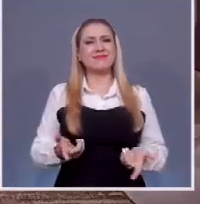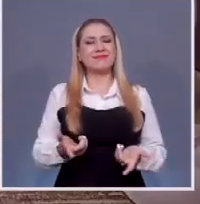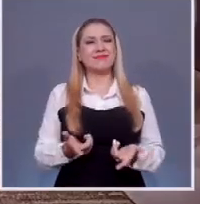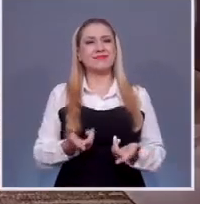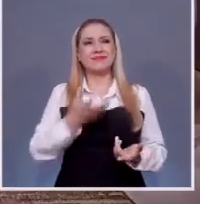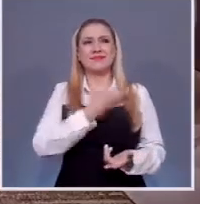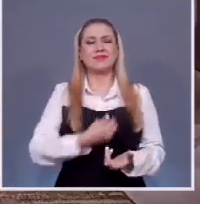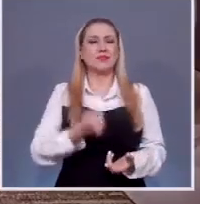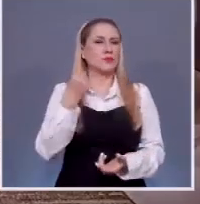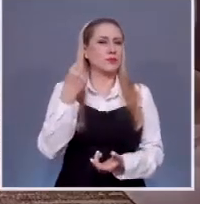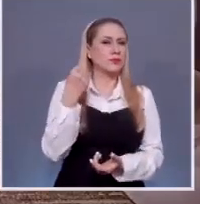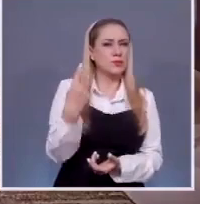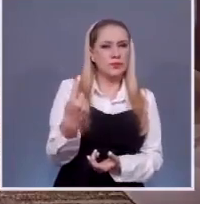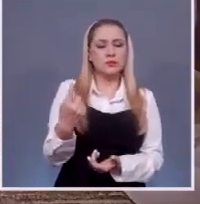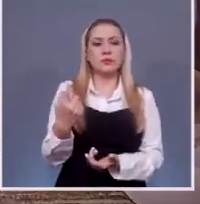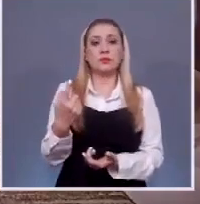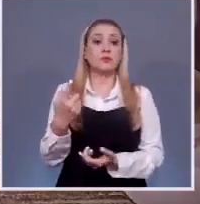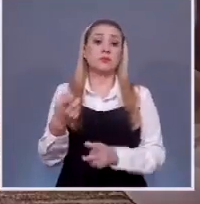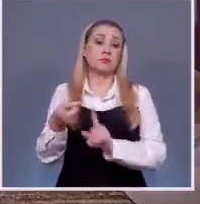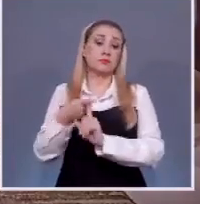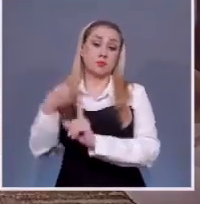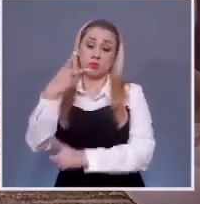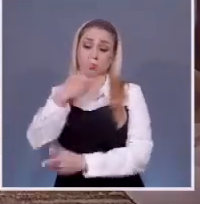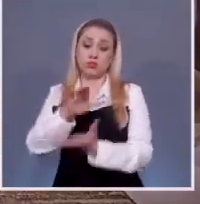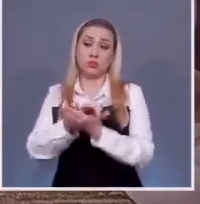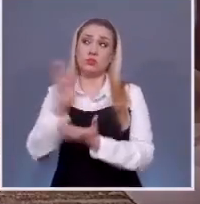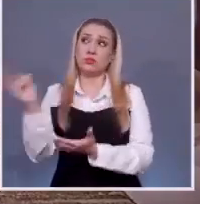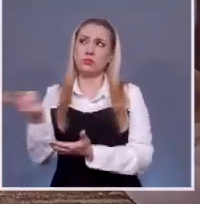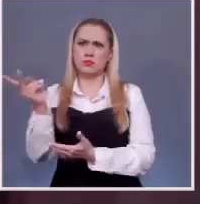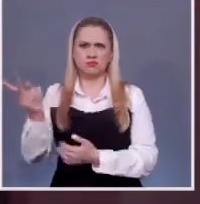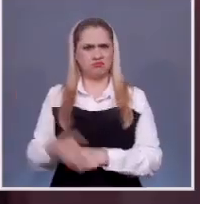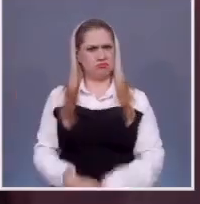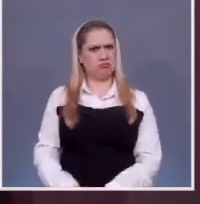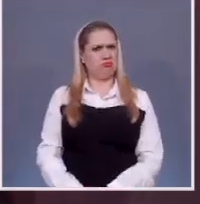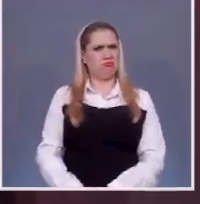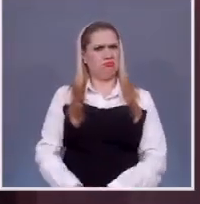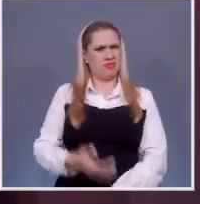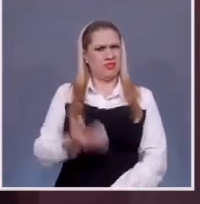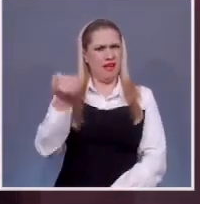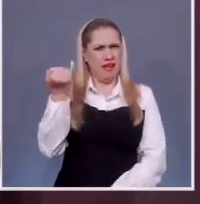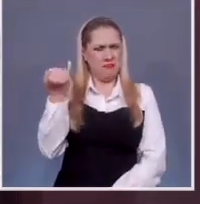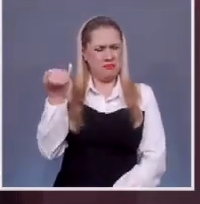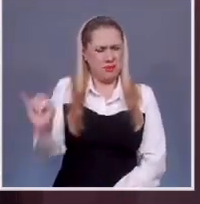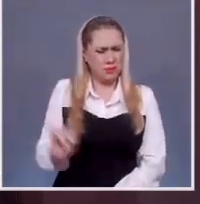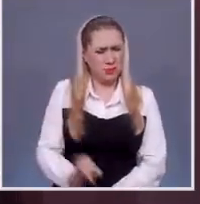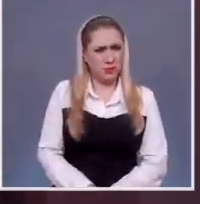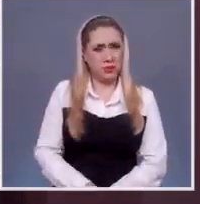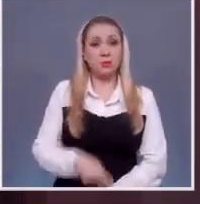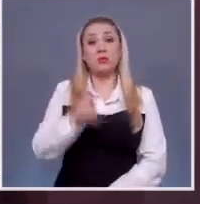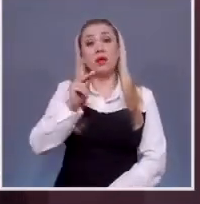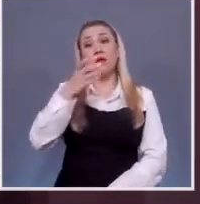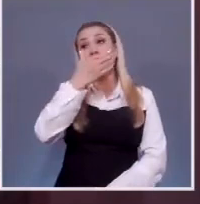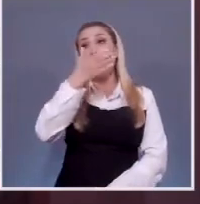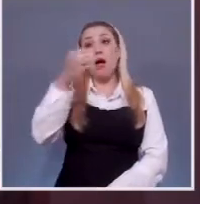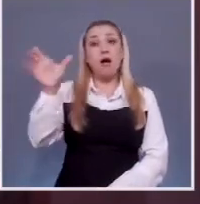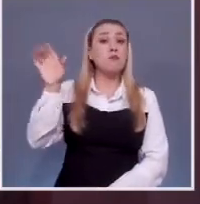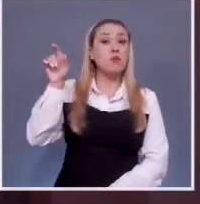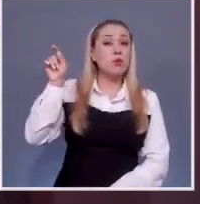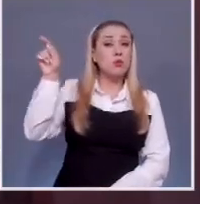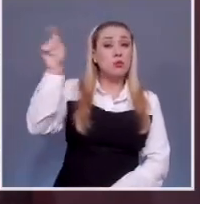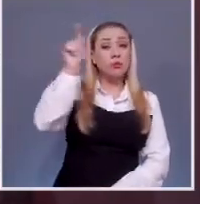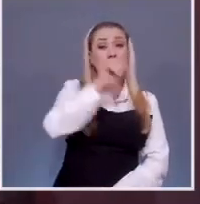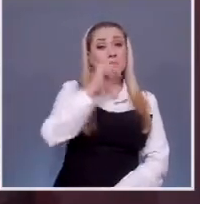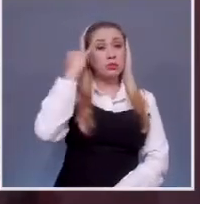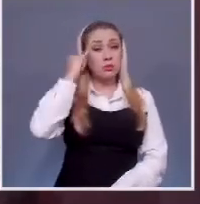esos aspectos que parecerían en las grandes ciudades algo absurdo, pero en las regiones rurales, en las regiones apartadas, es toda una parte